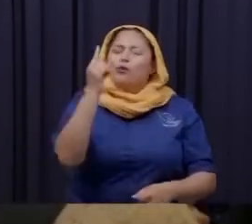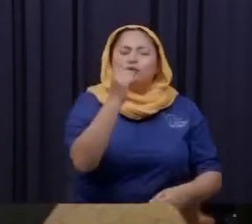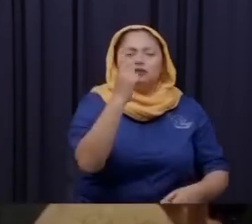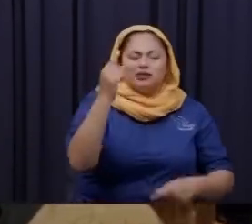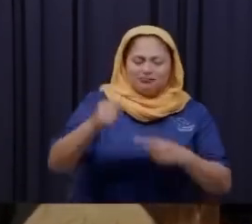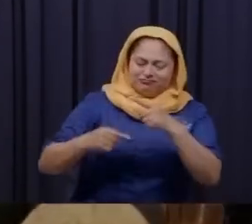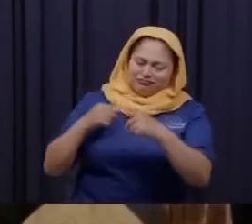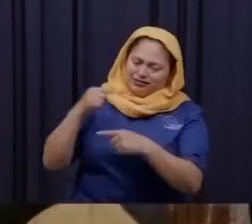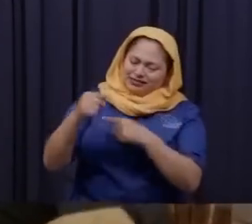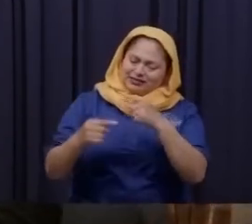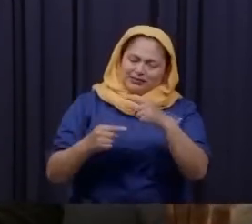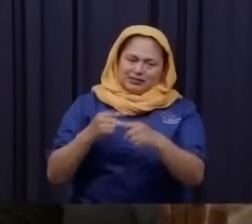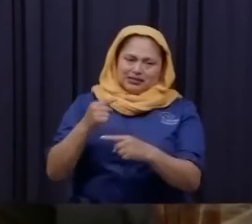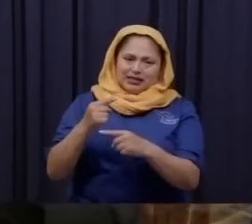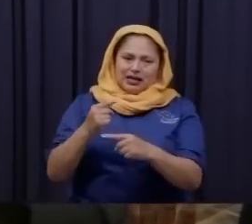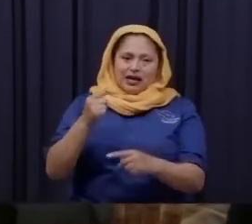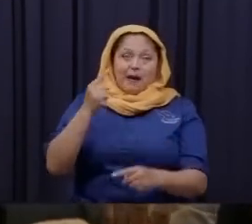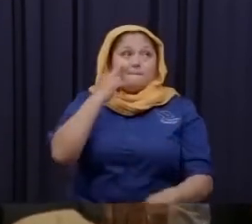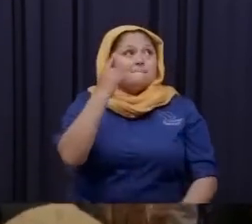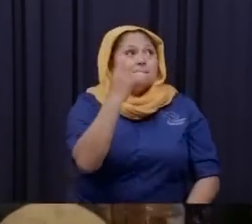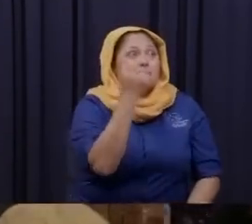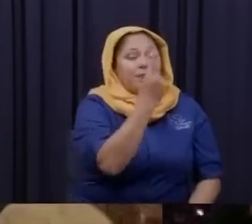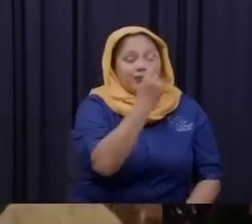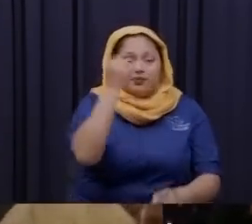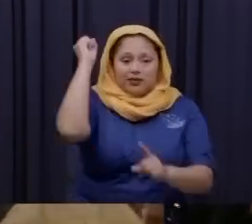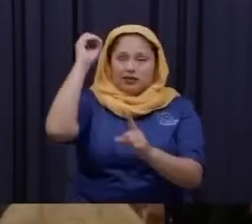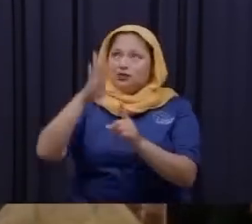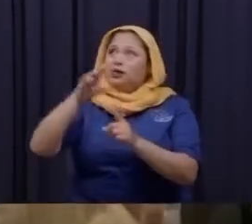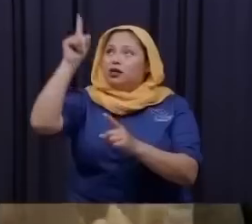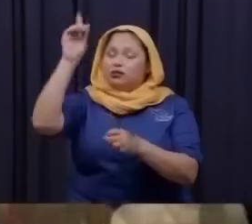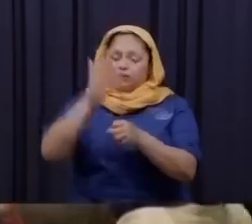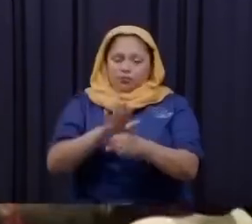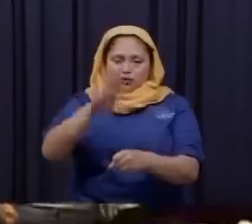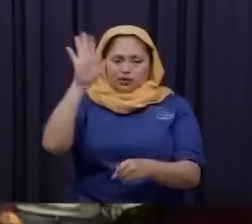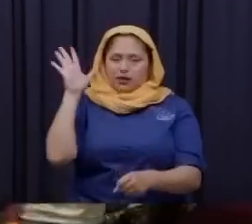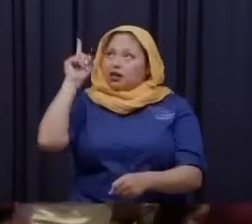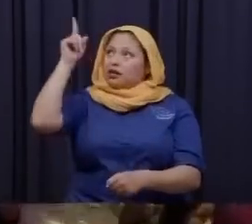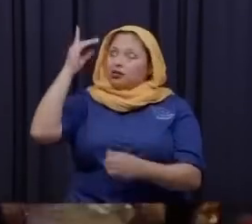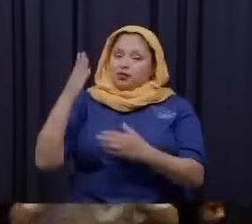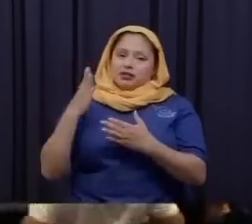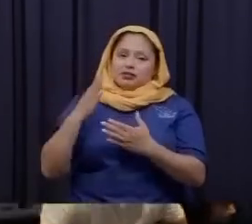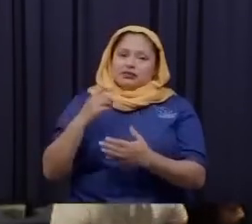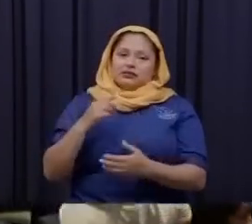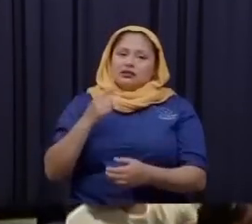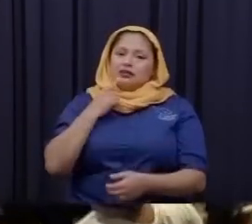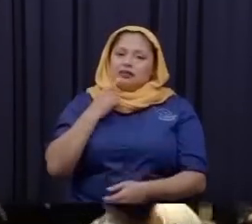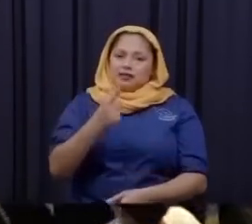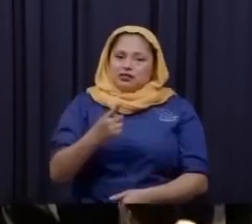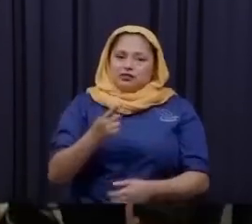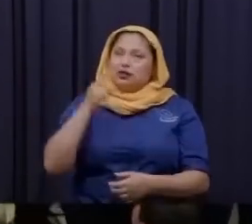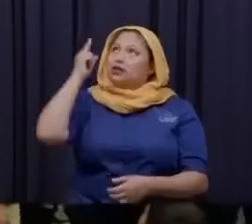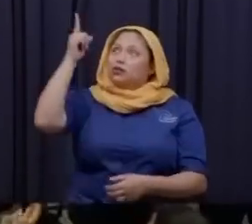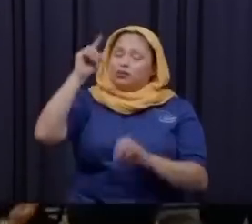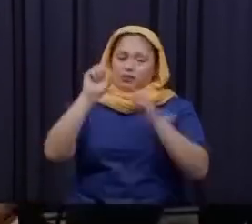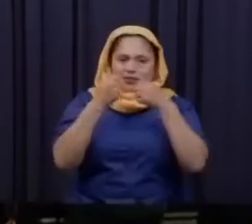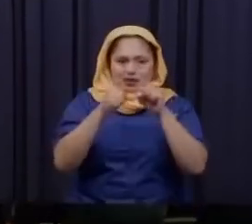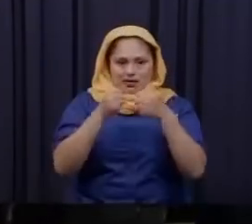búsqueda de la bendición que tú has prometido, que tú has ofrecido, que tú harás.